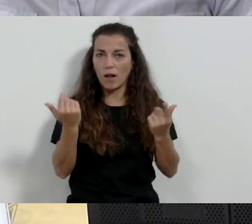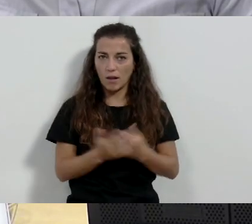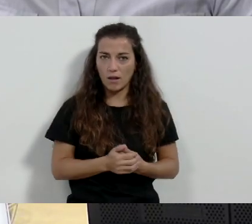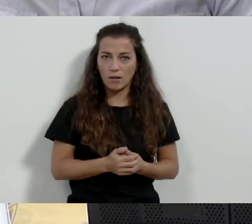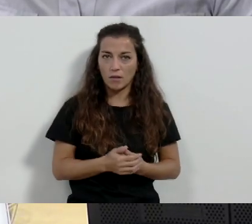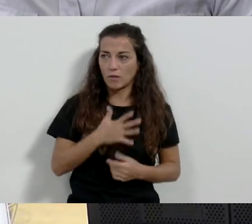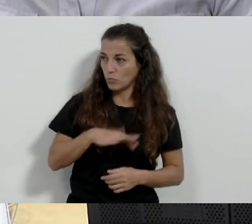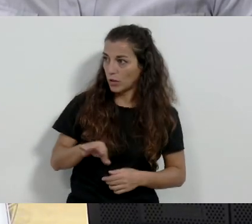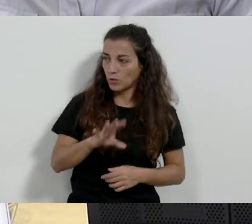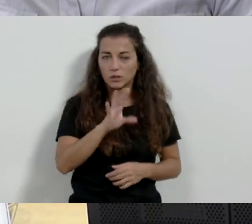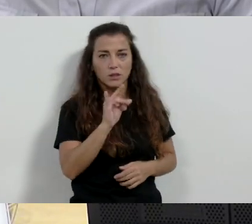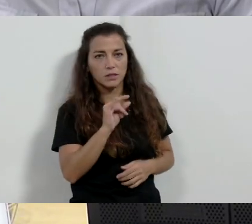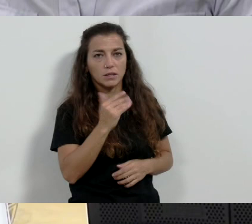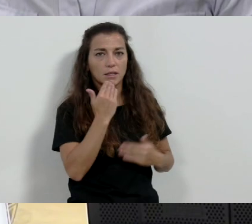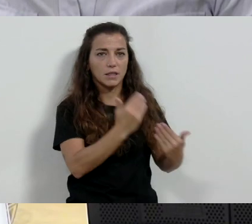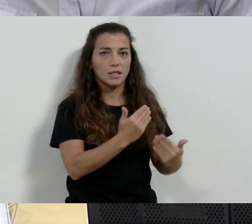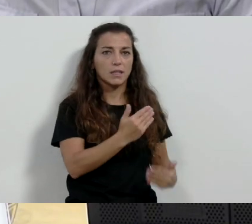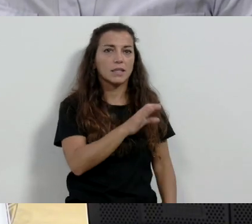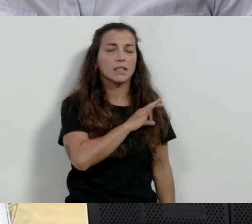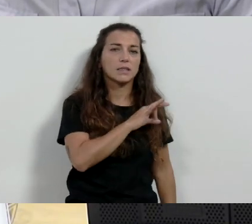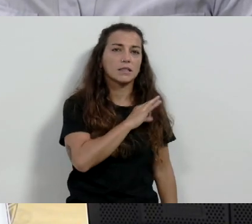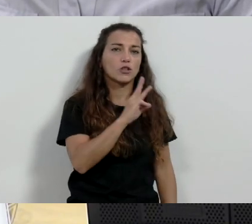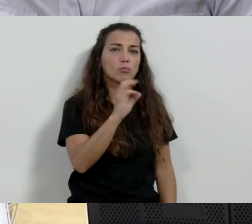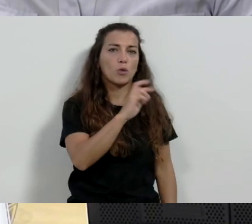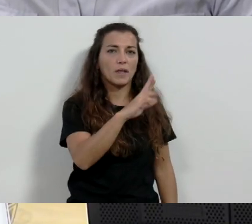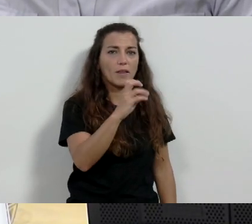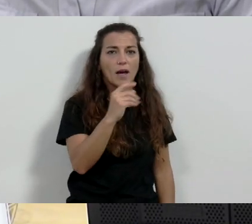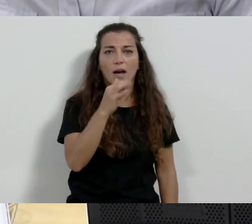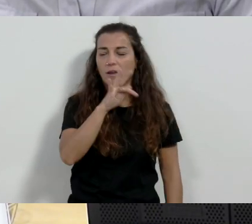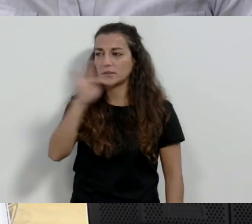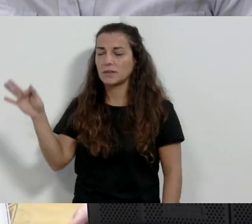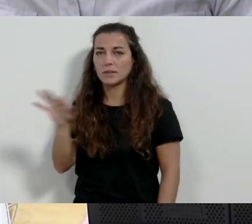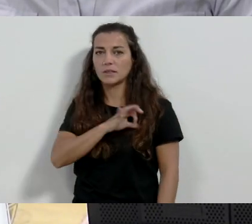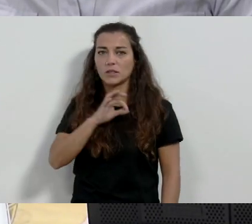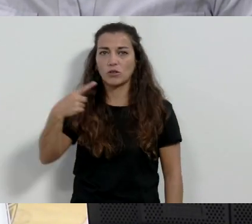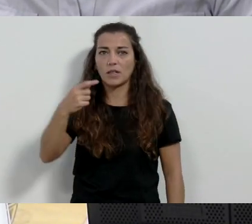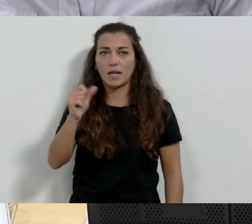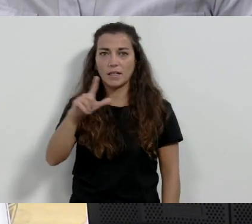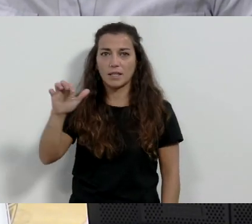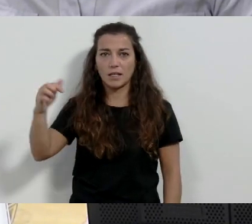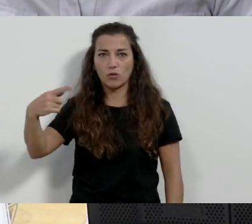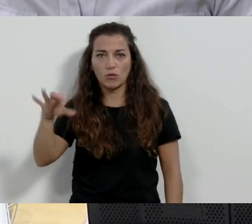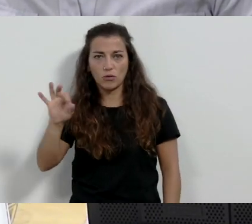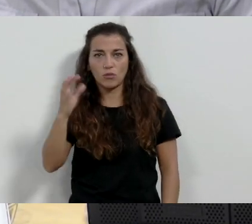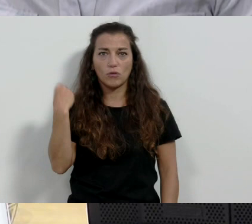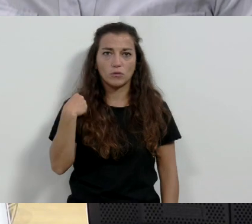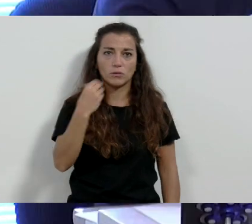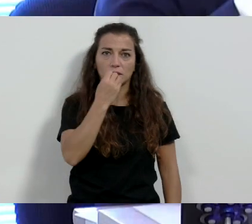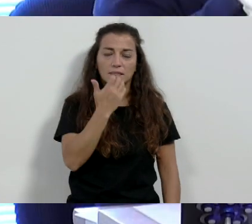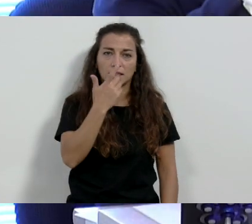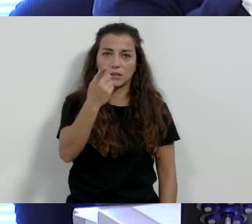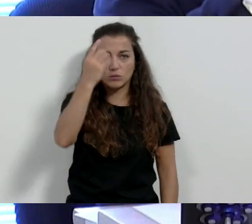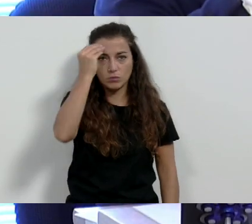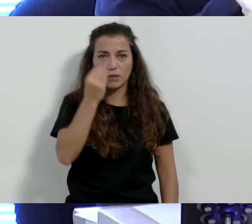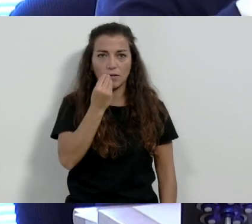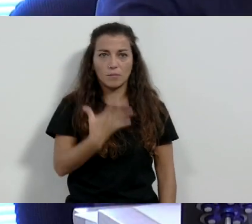¿Puedo? Sí. Gracias, señor Poveda. Tiene la palabra el señor Gallego. Gracias, señora presidenta. Si lo ve bien, le contesto por escrito con la partida